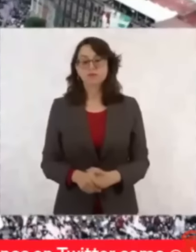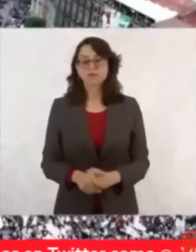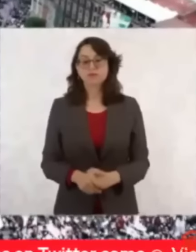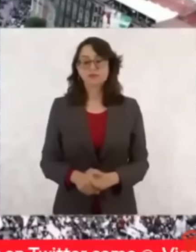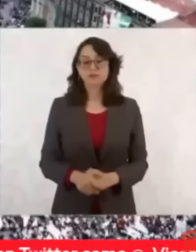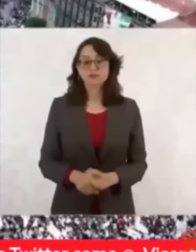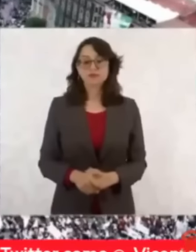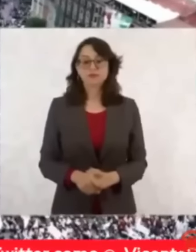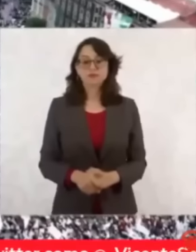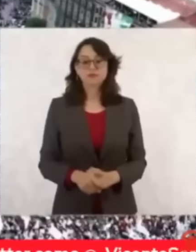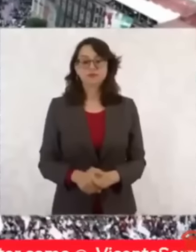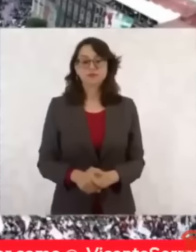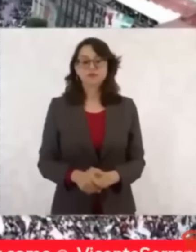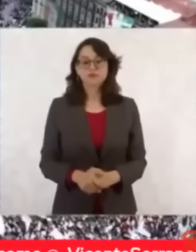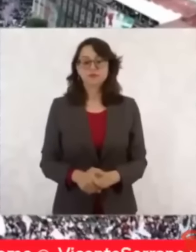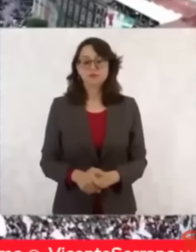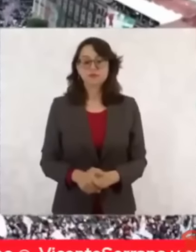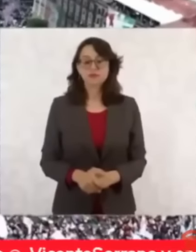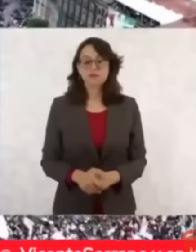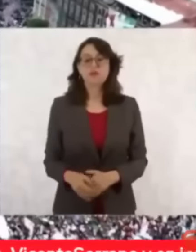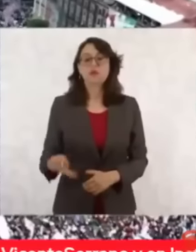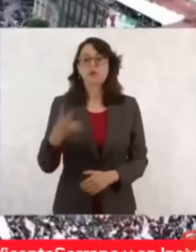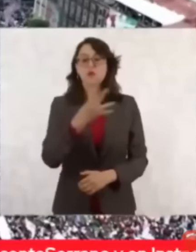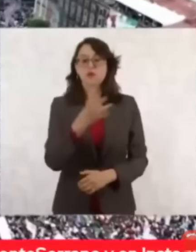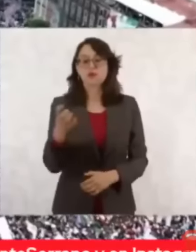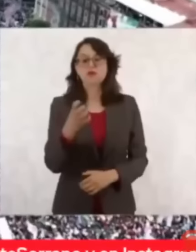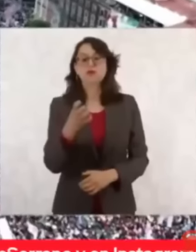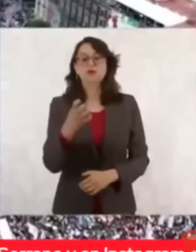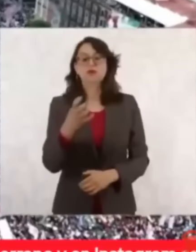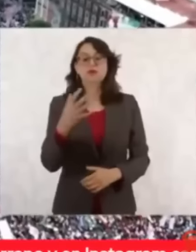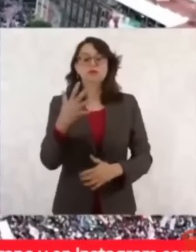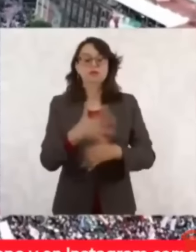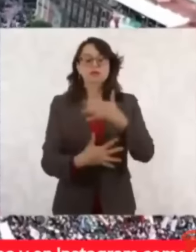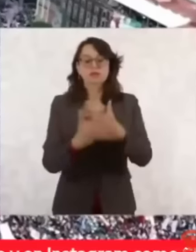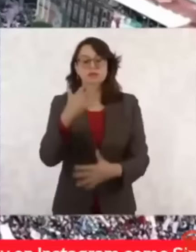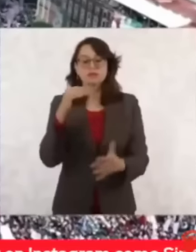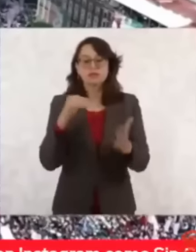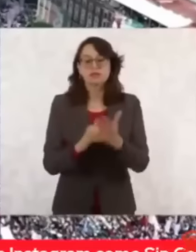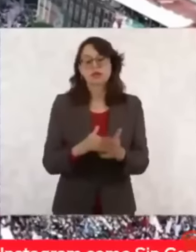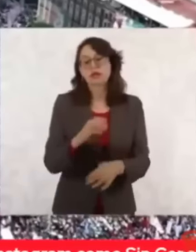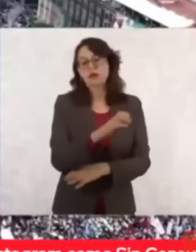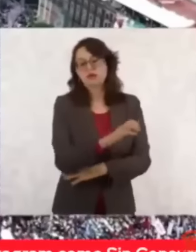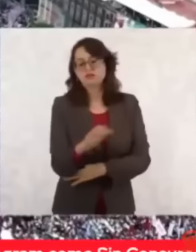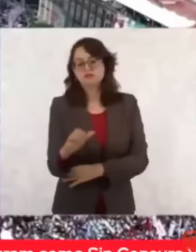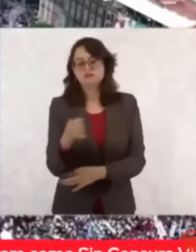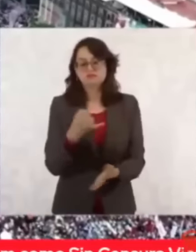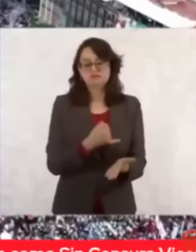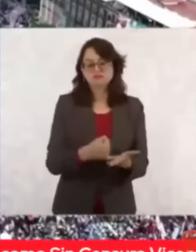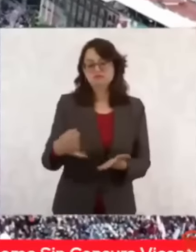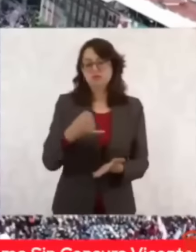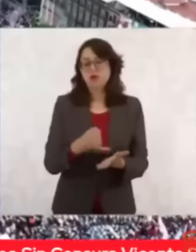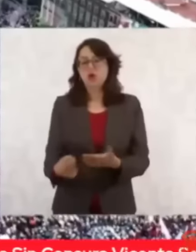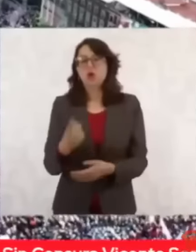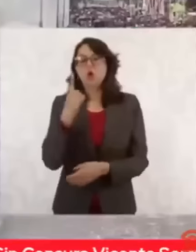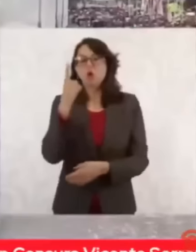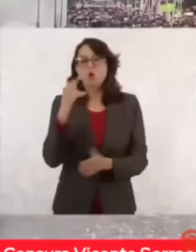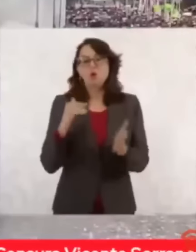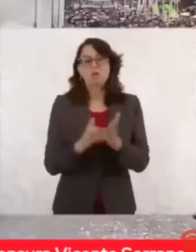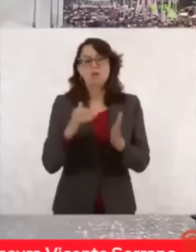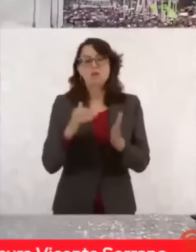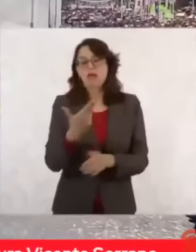posiblemente lejos del presidente. Y el formato no solamente ha cambiado, sino que